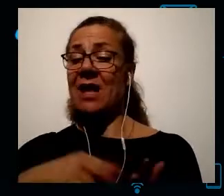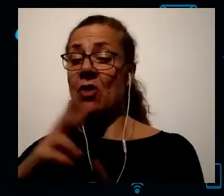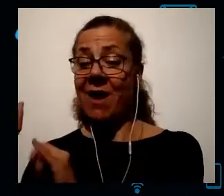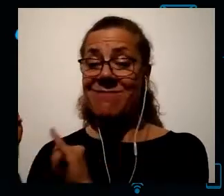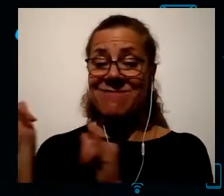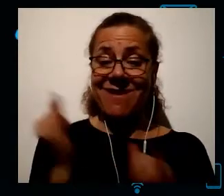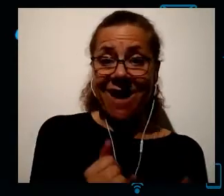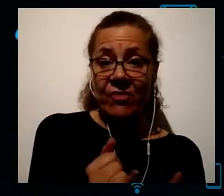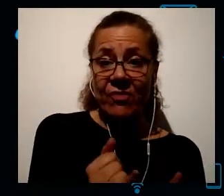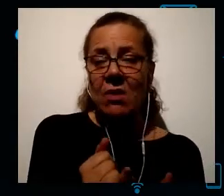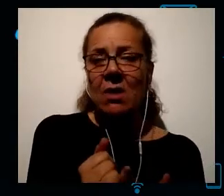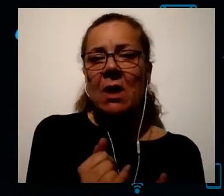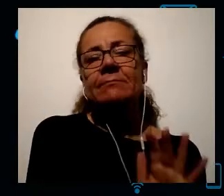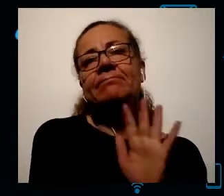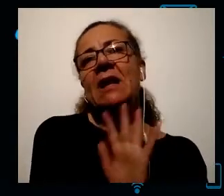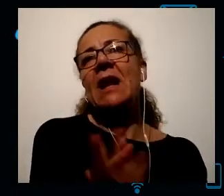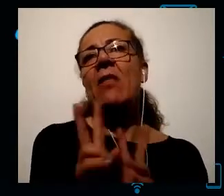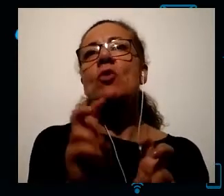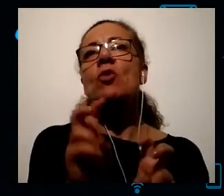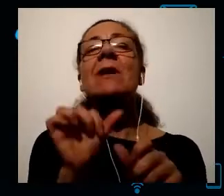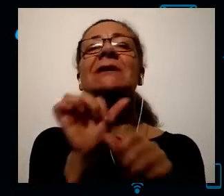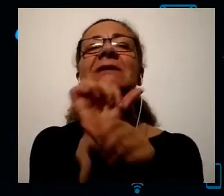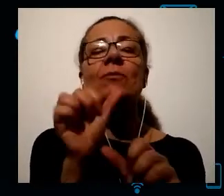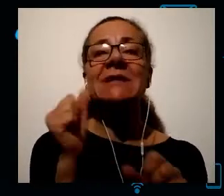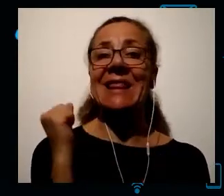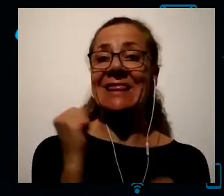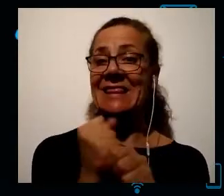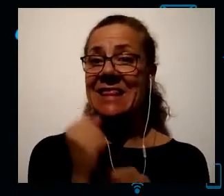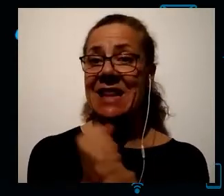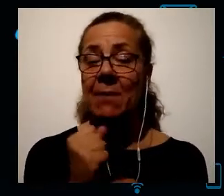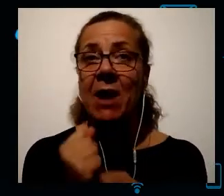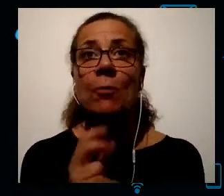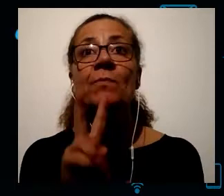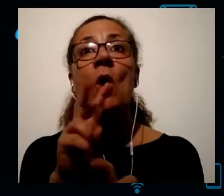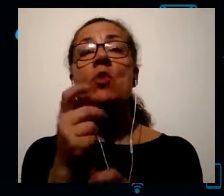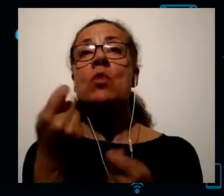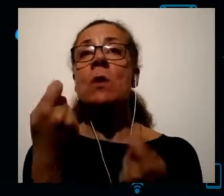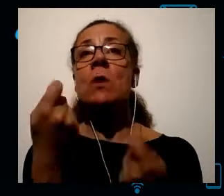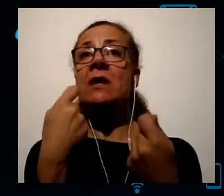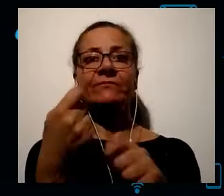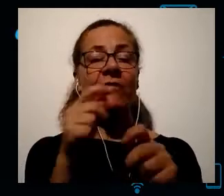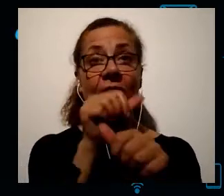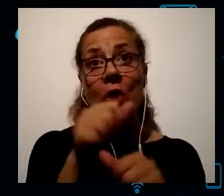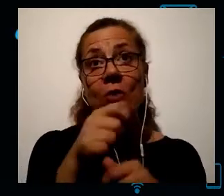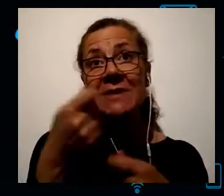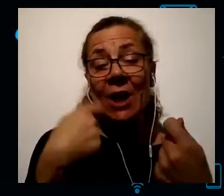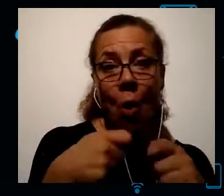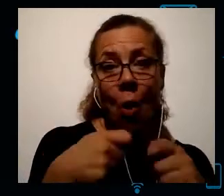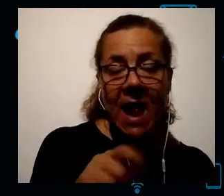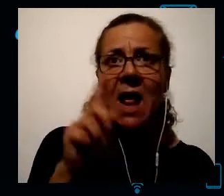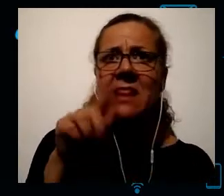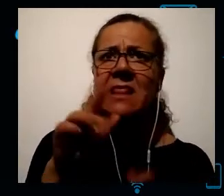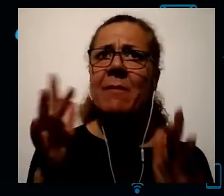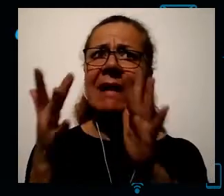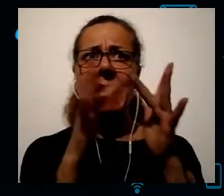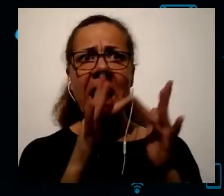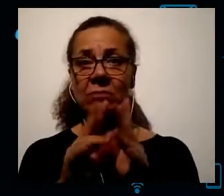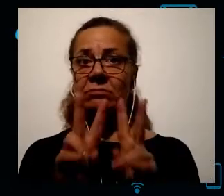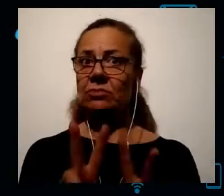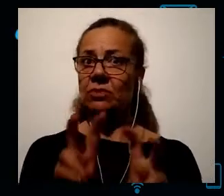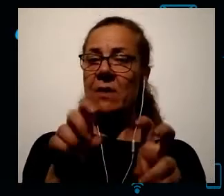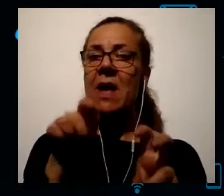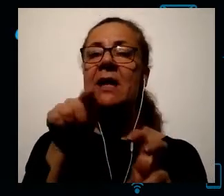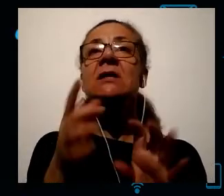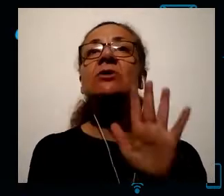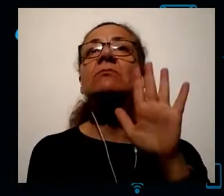generado nuevas maneras de trabajar nuevas maneras de comprar nuevas maneras de educarse nuevas maneras de relacionarnos y esto